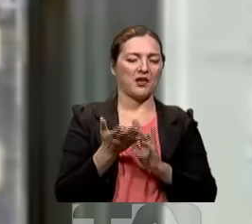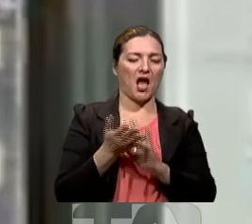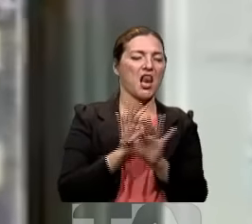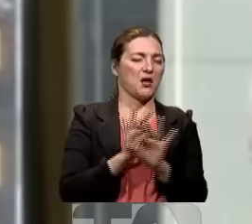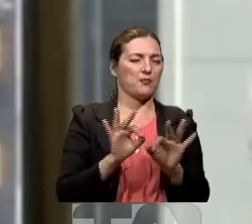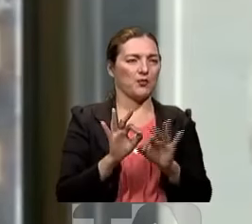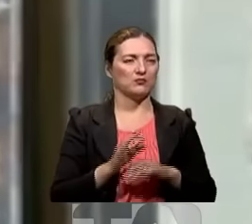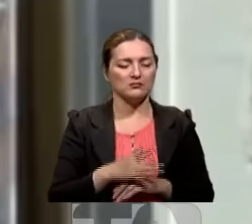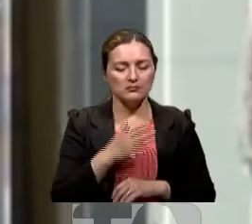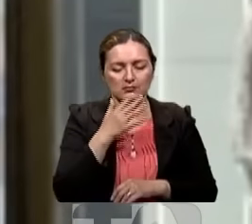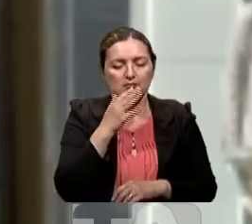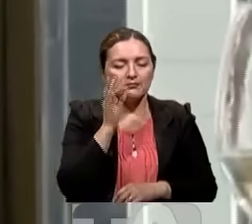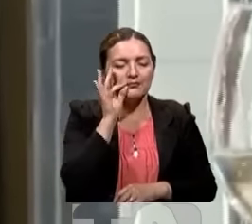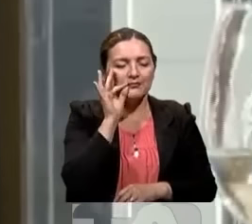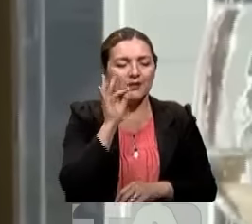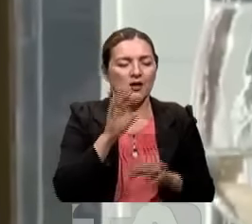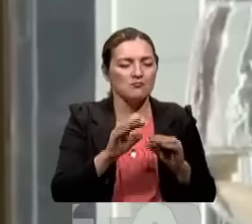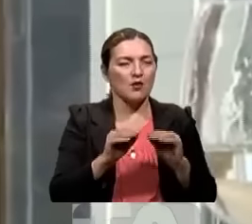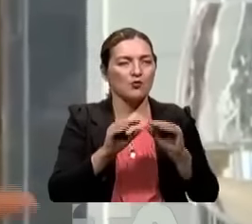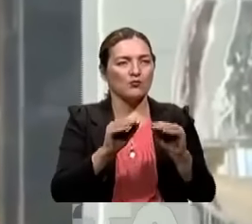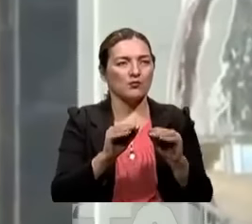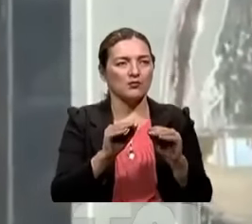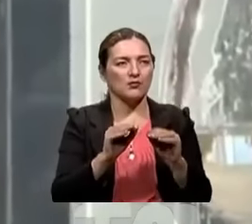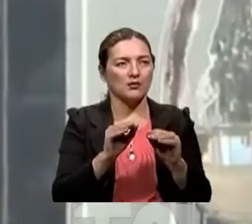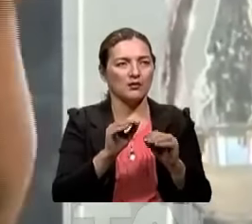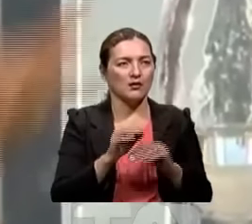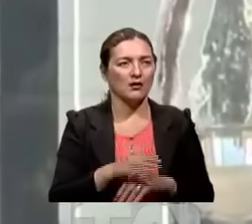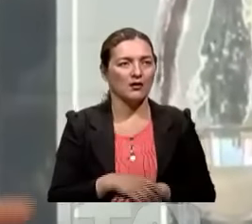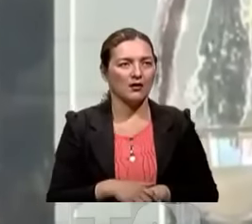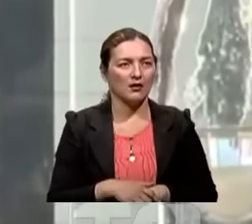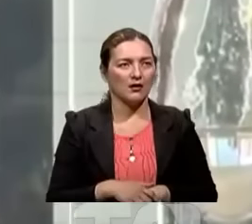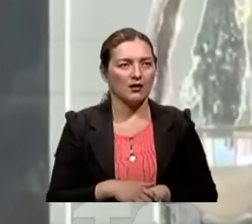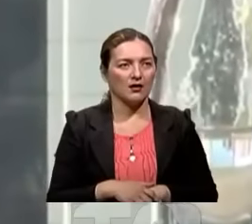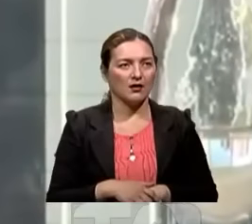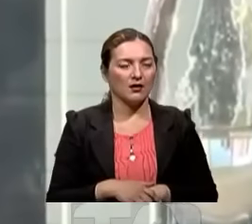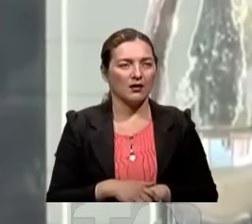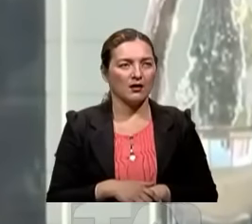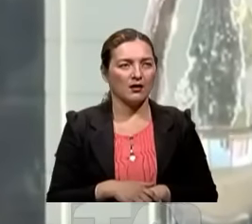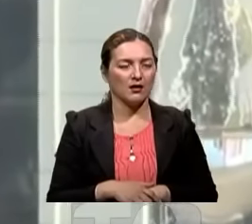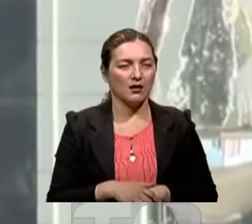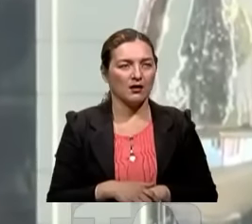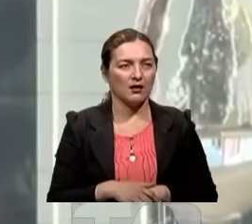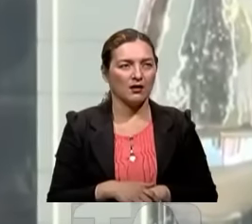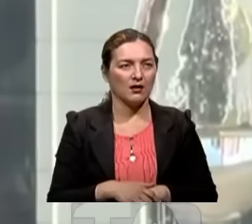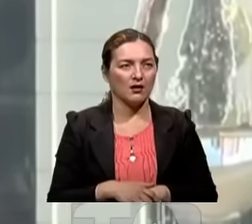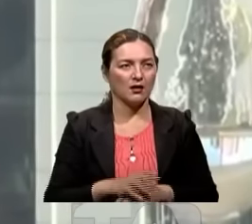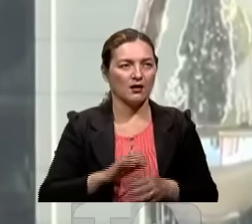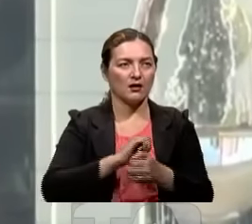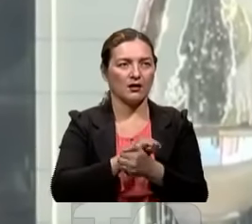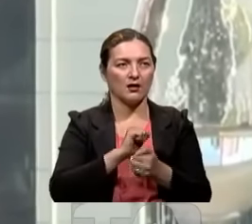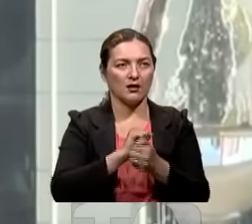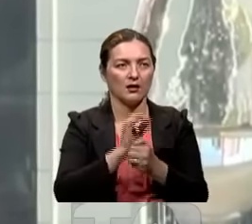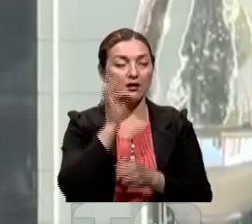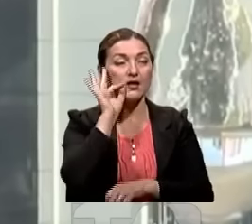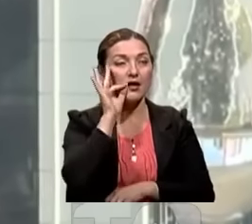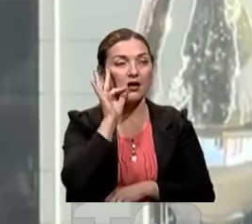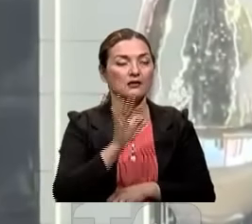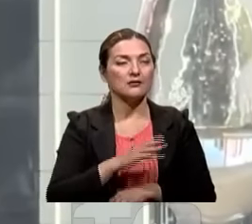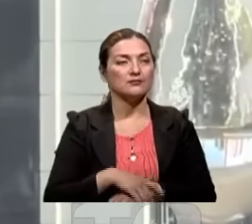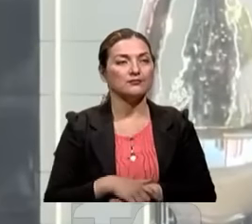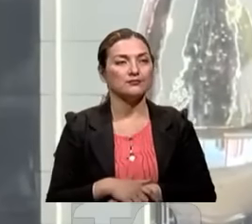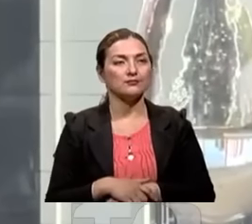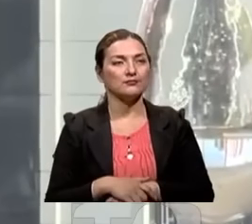perfumada. Igual en el relleno de manjar, el manjar de leche, amamos el manjar de leche. Y los higos con queso están súper, súper ricos, ¿sí?